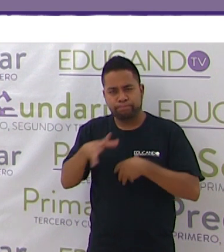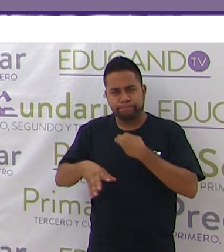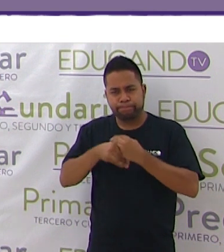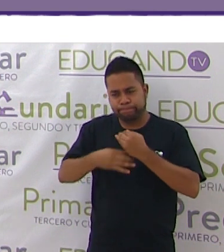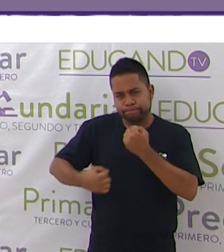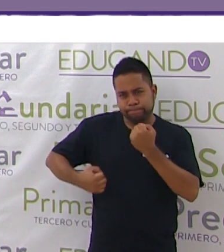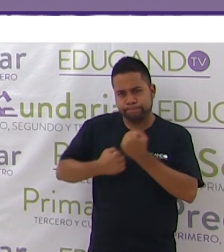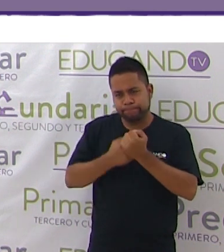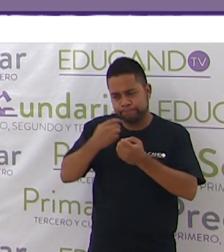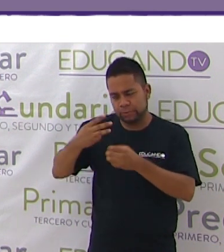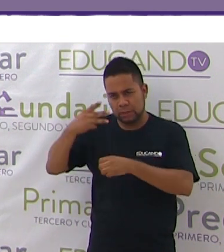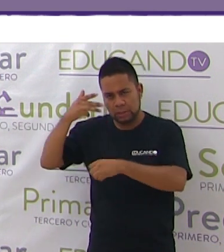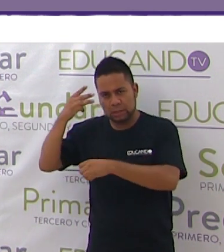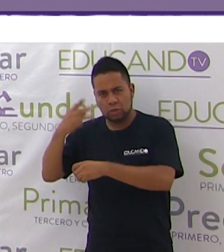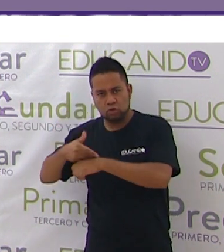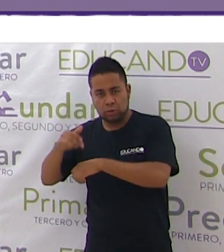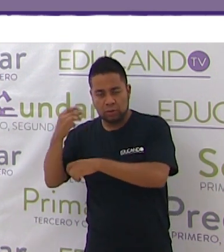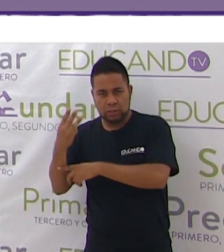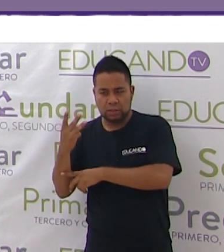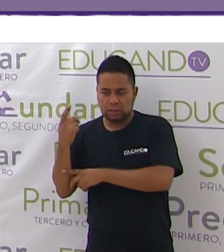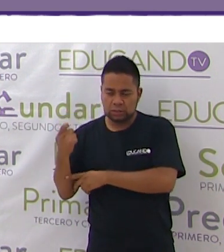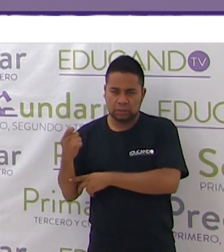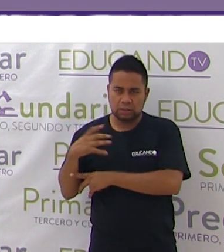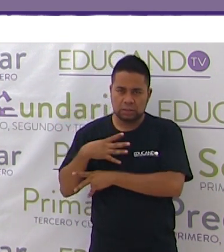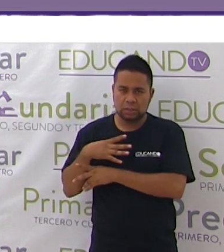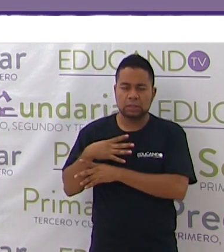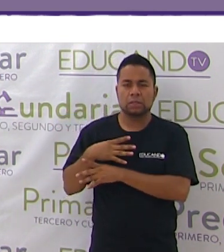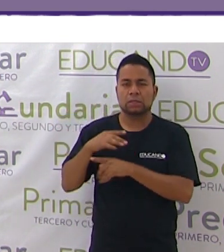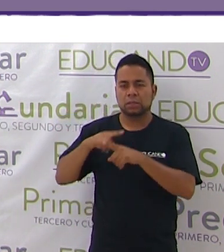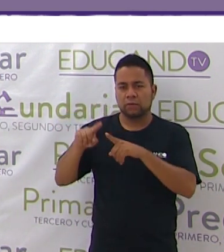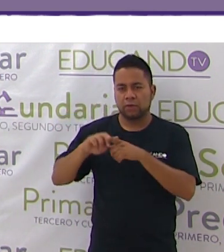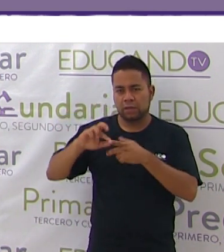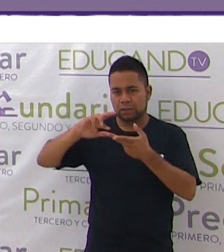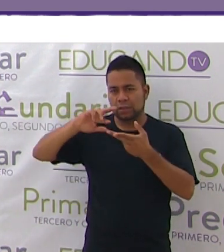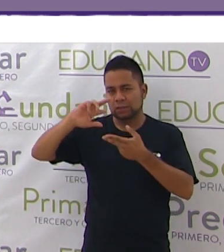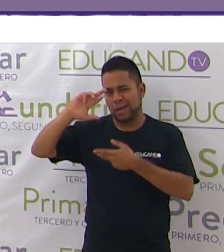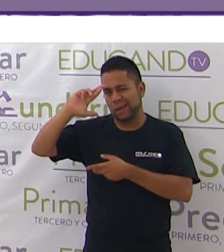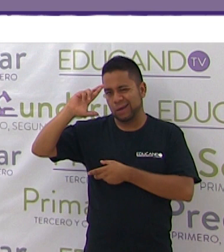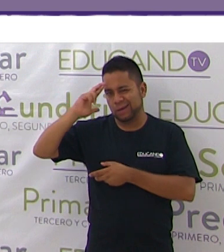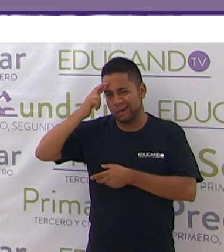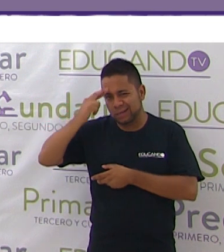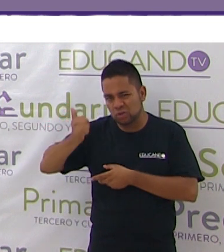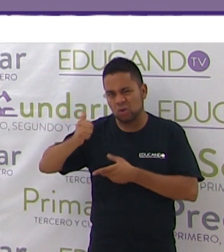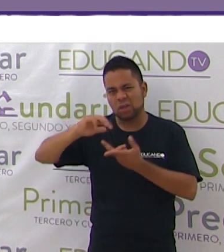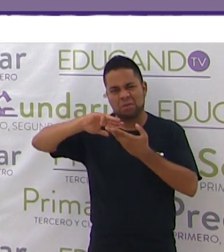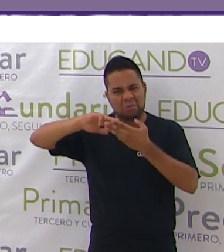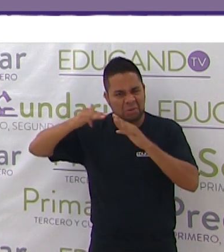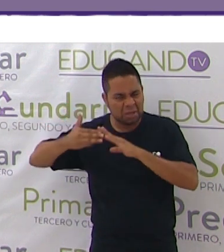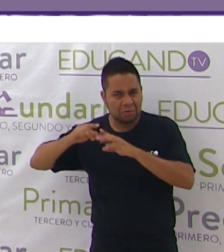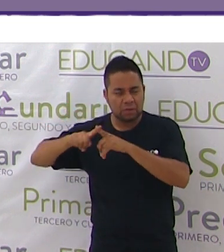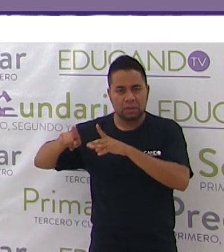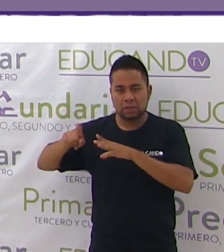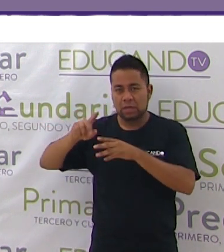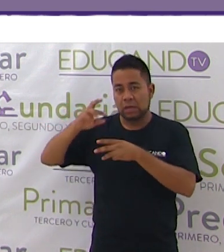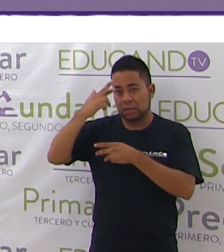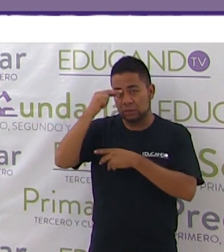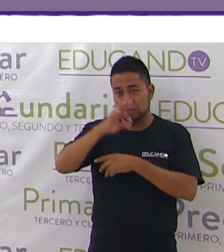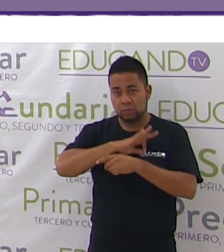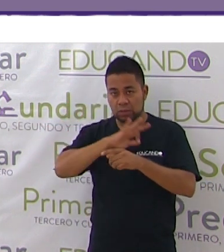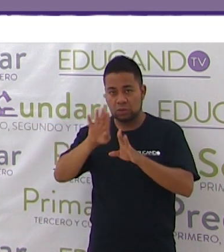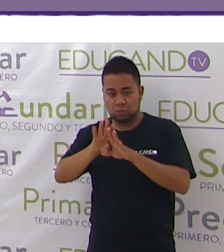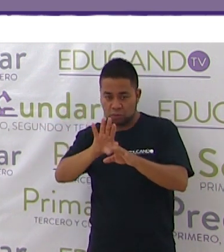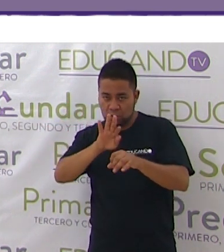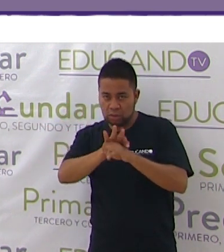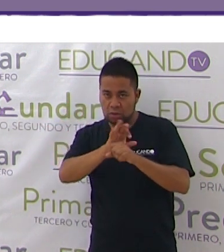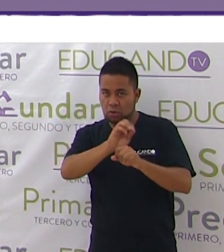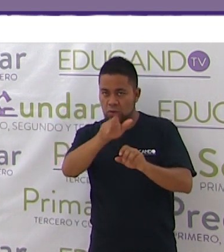el número 3 que se ve en pantalla, que son los argumentos. Recuerden que los argumentos pueden ser a favor o en contra,